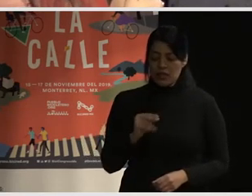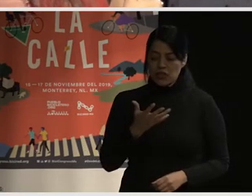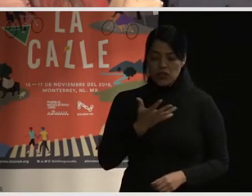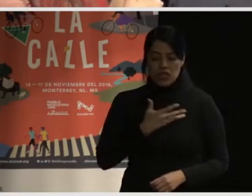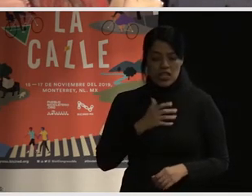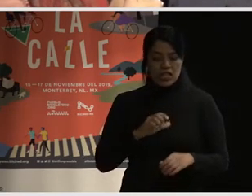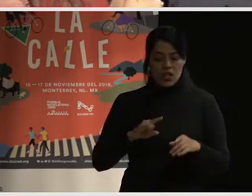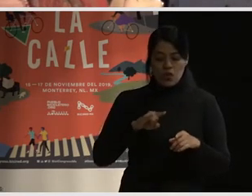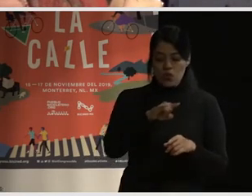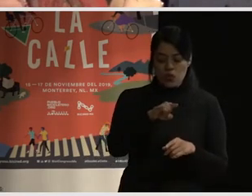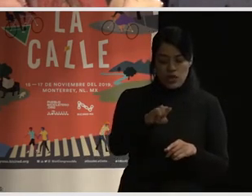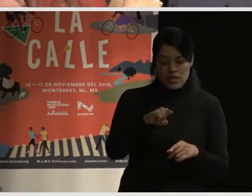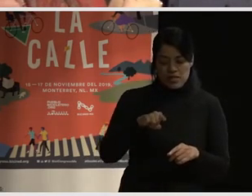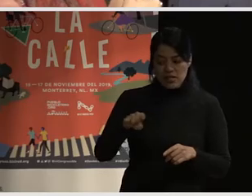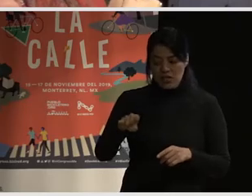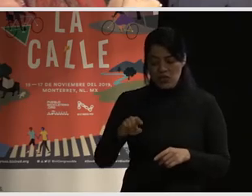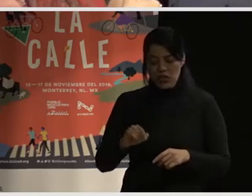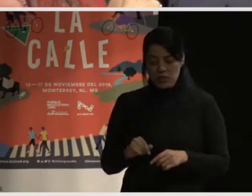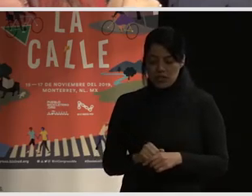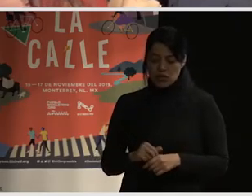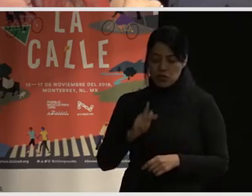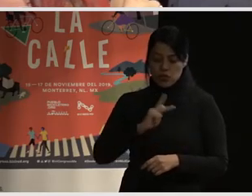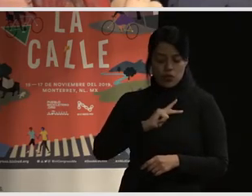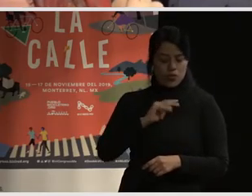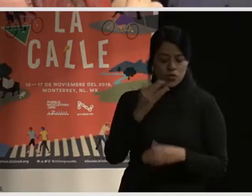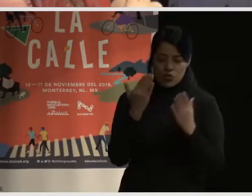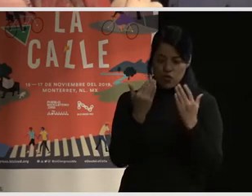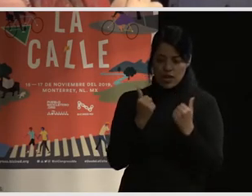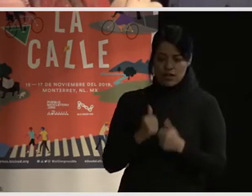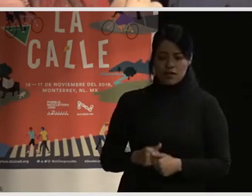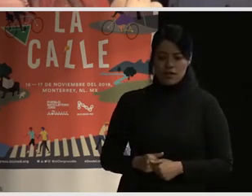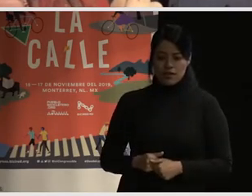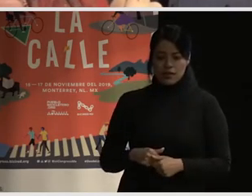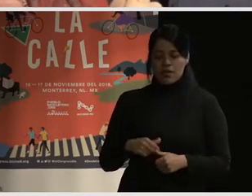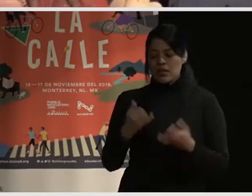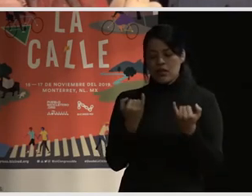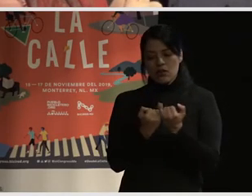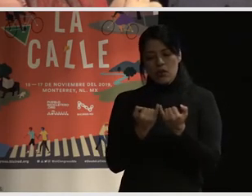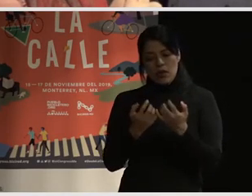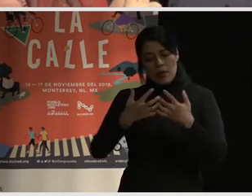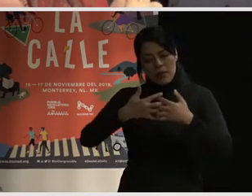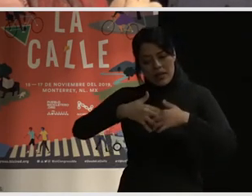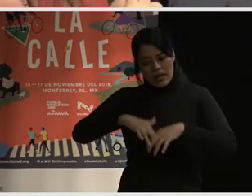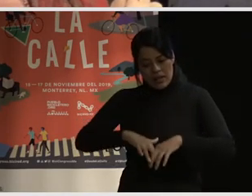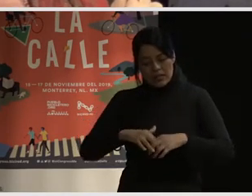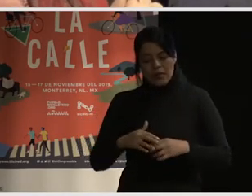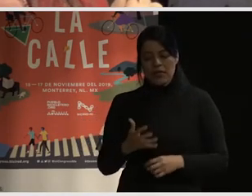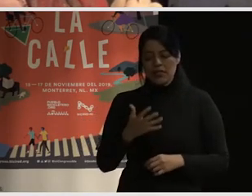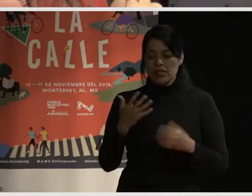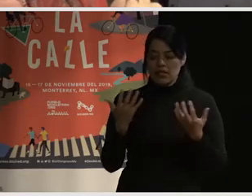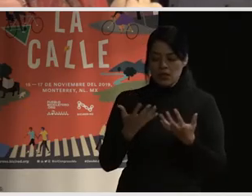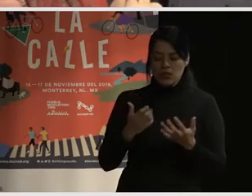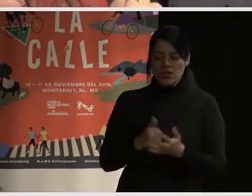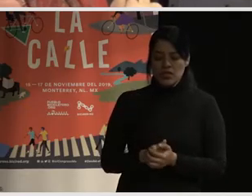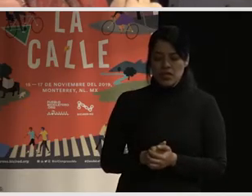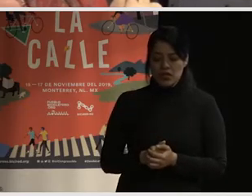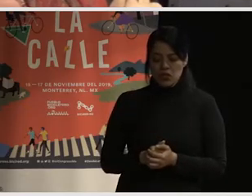tratamos de generar este tipo de cosas y para las empresas movilidad empresaria también estamos haciendo